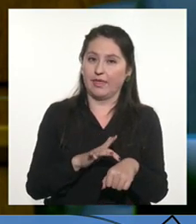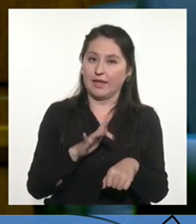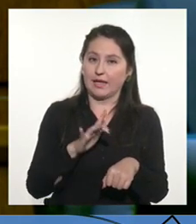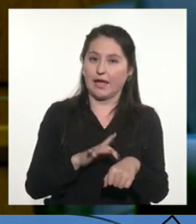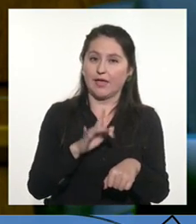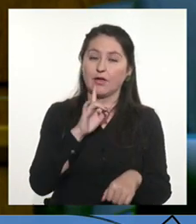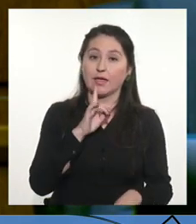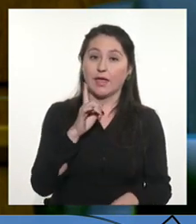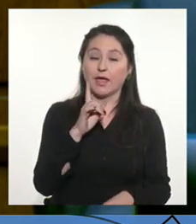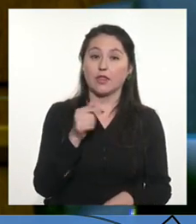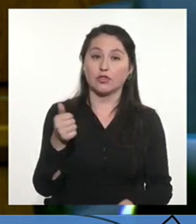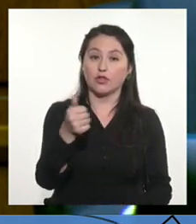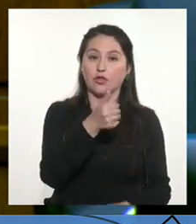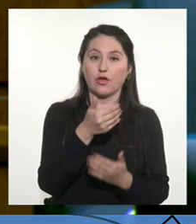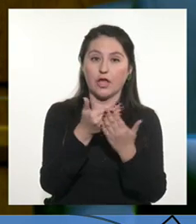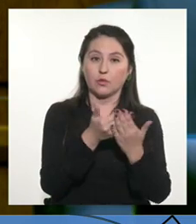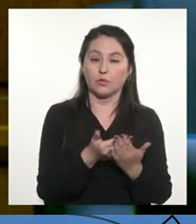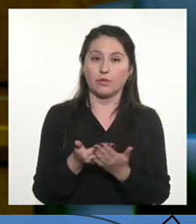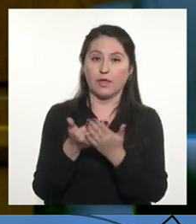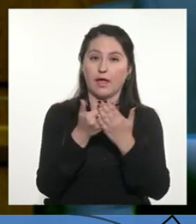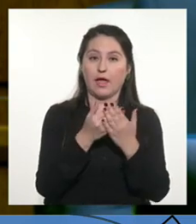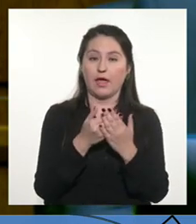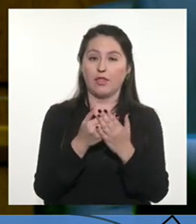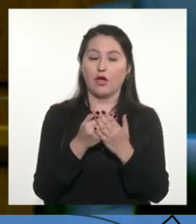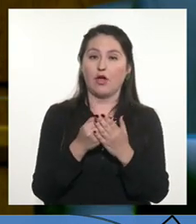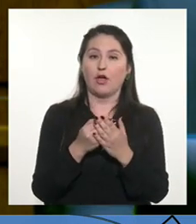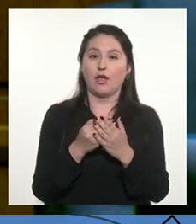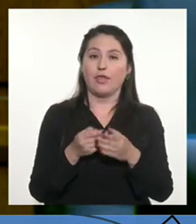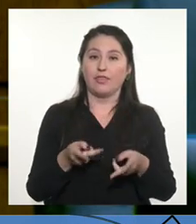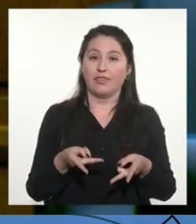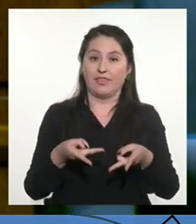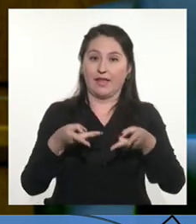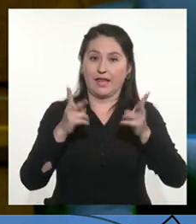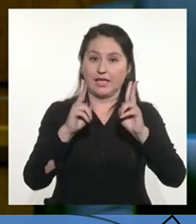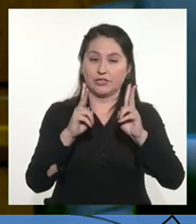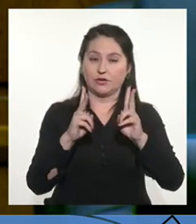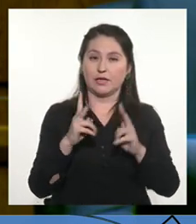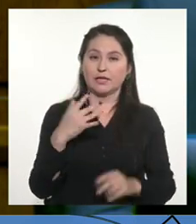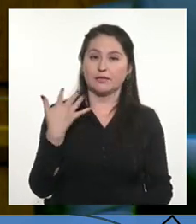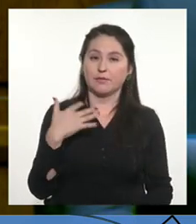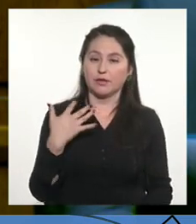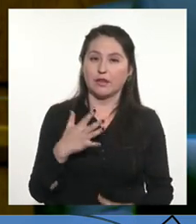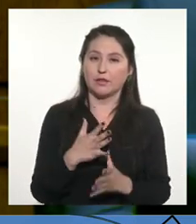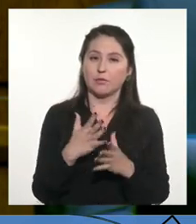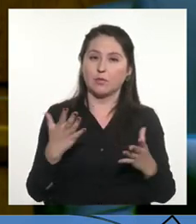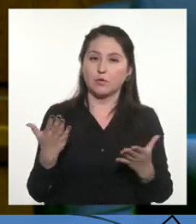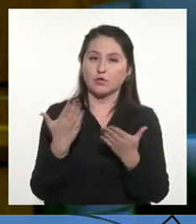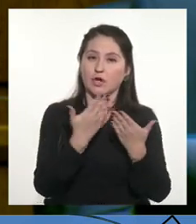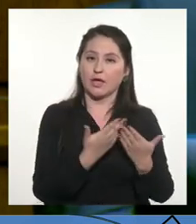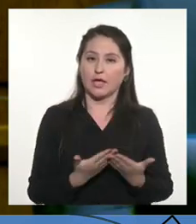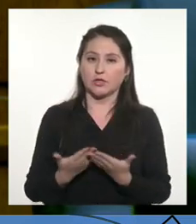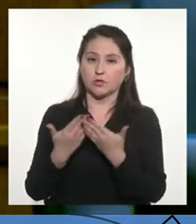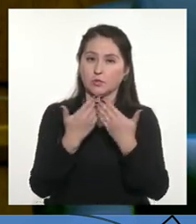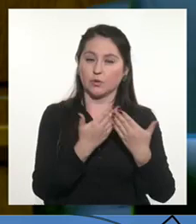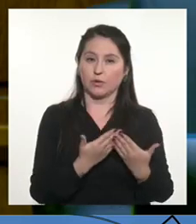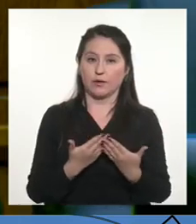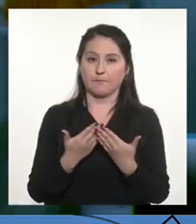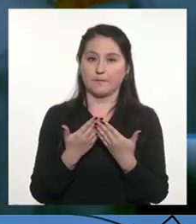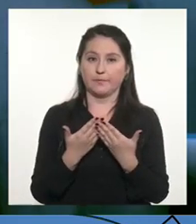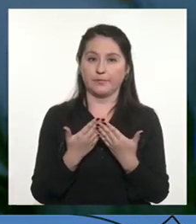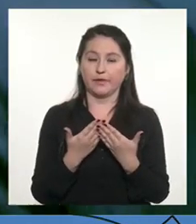estudiado derecho es un tema primordial es un tema de mucho estudio y un tema muchas veces